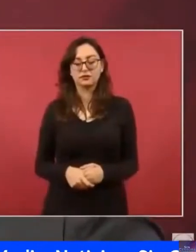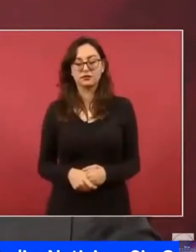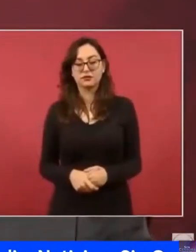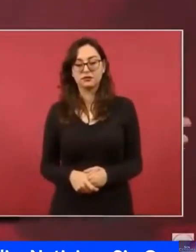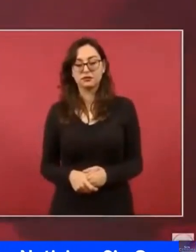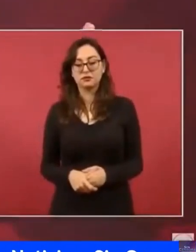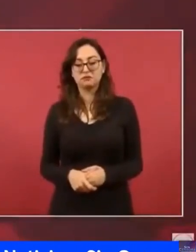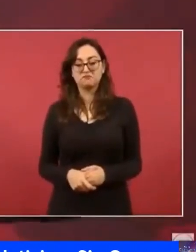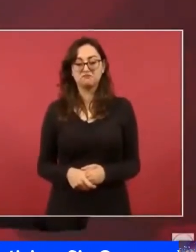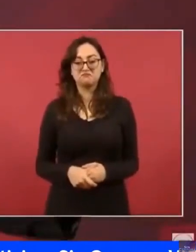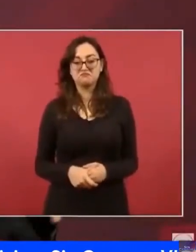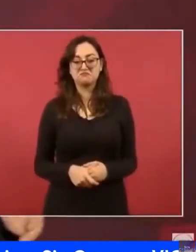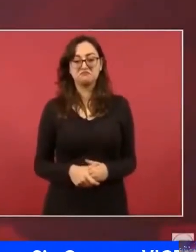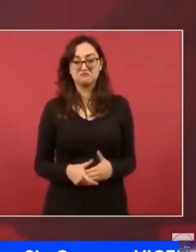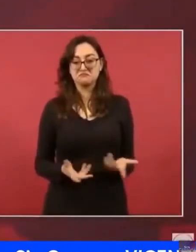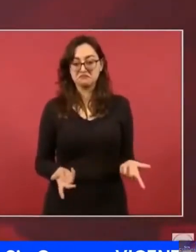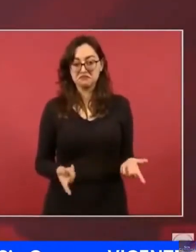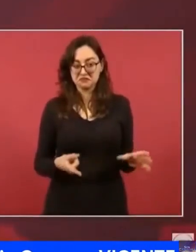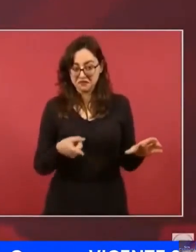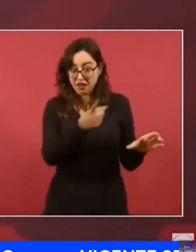Cuando